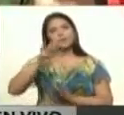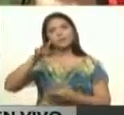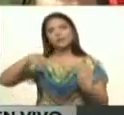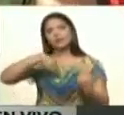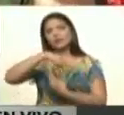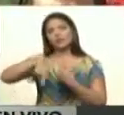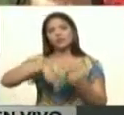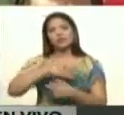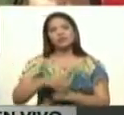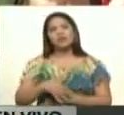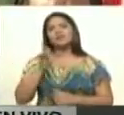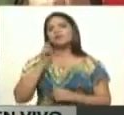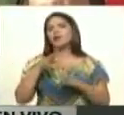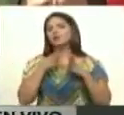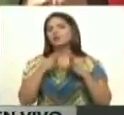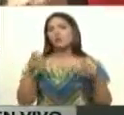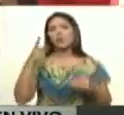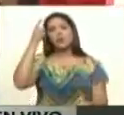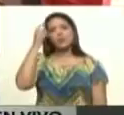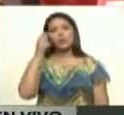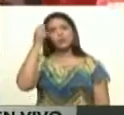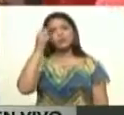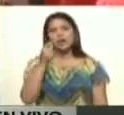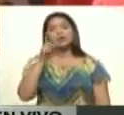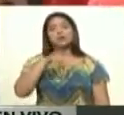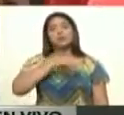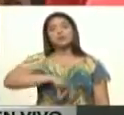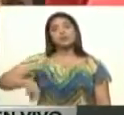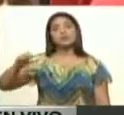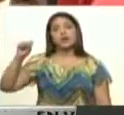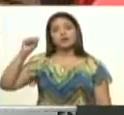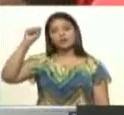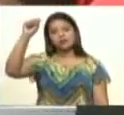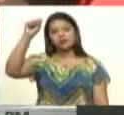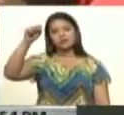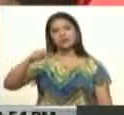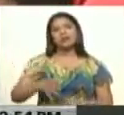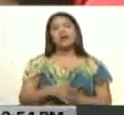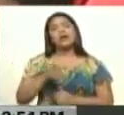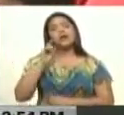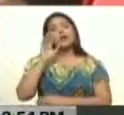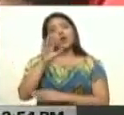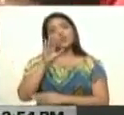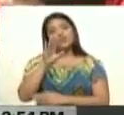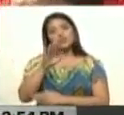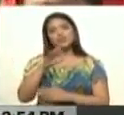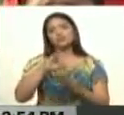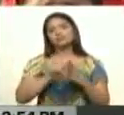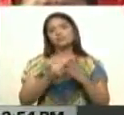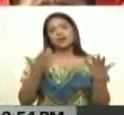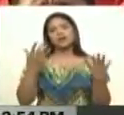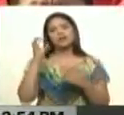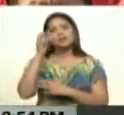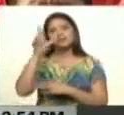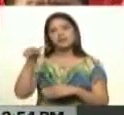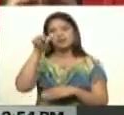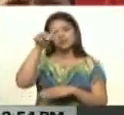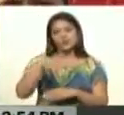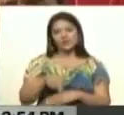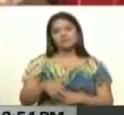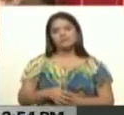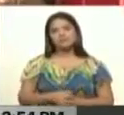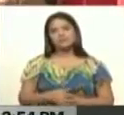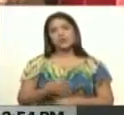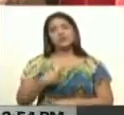revolucionario y para todos los diputados revolucionarios y socialistas que hoy y que en el futuro nos representarán en la Asamblea Nacional.